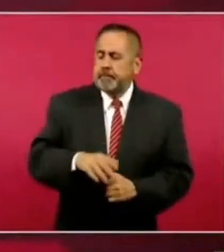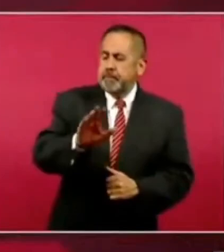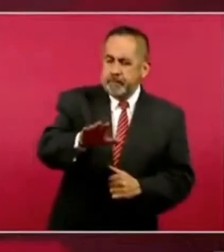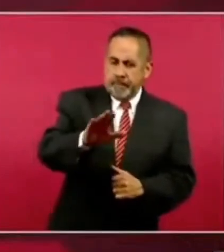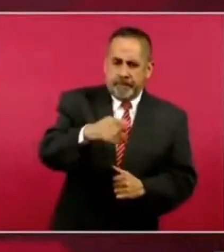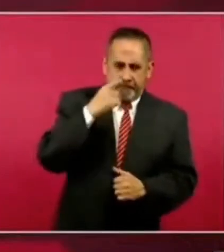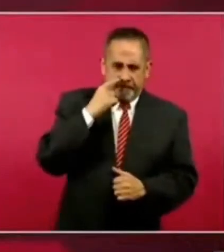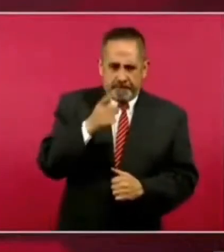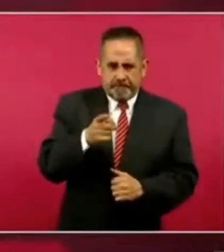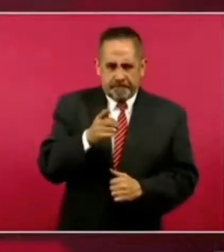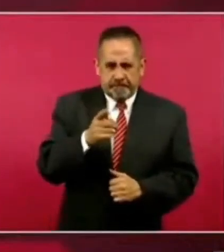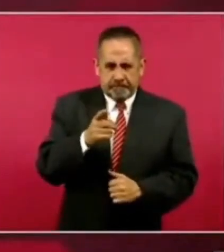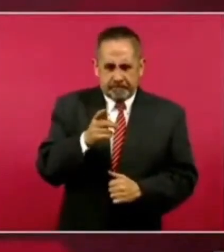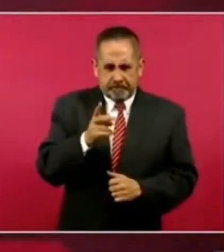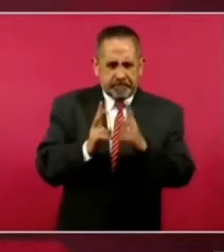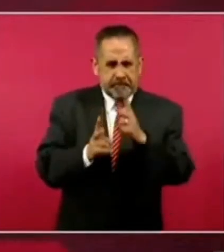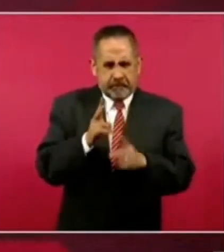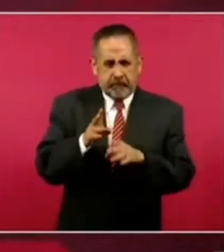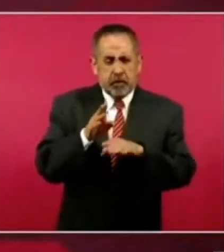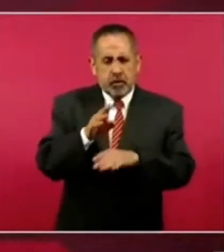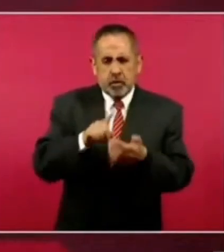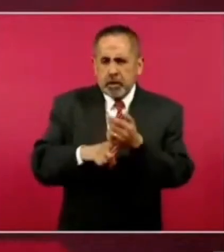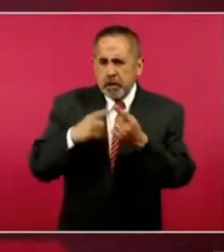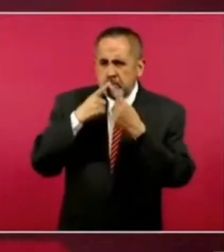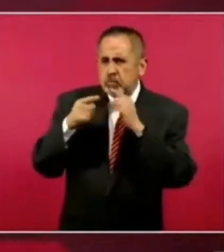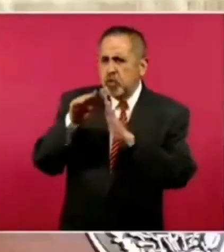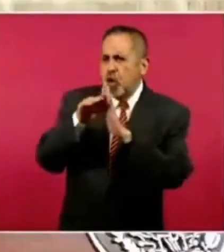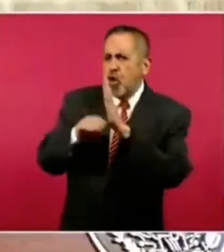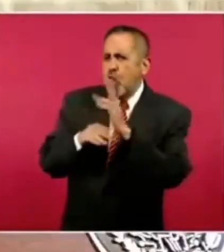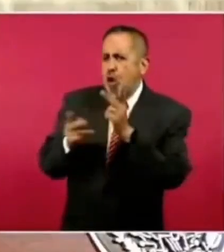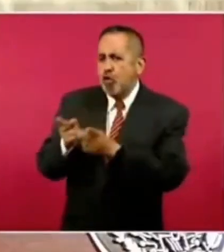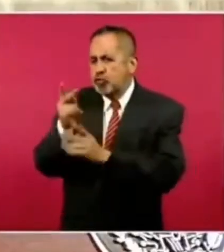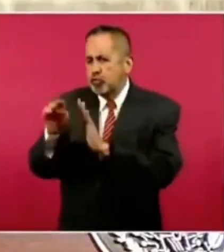hablé de lo de la consulta.